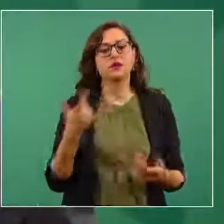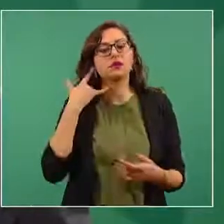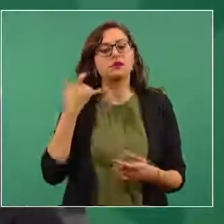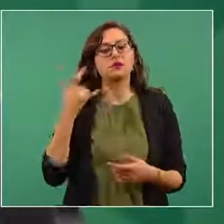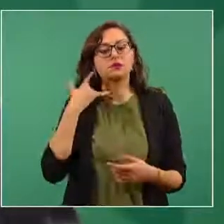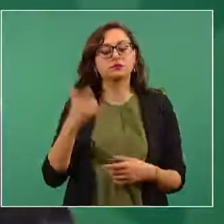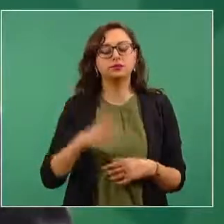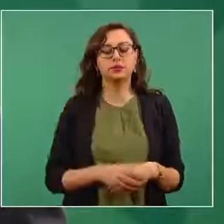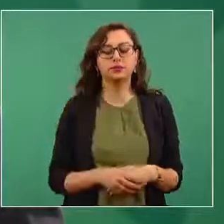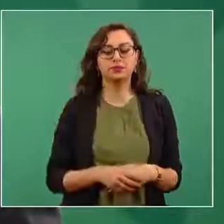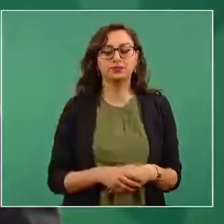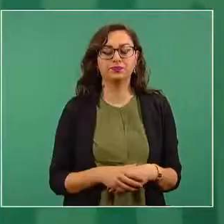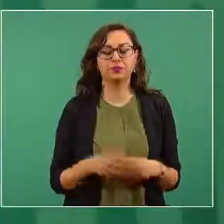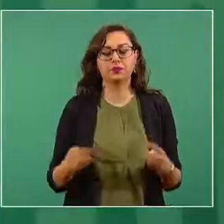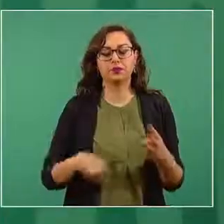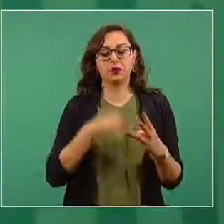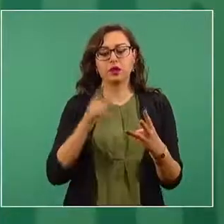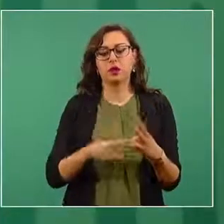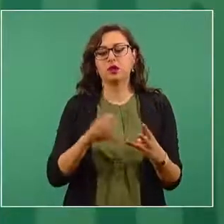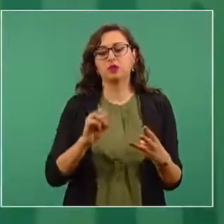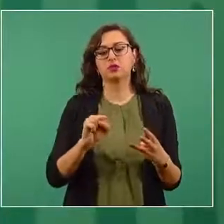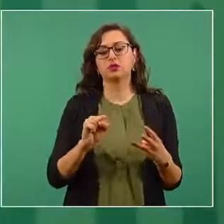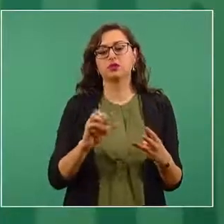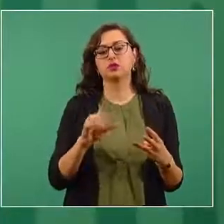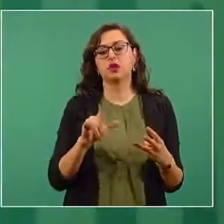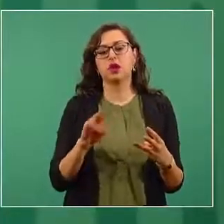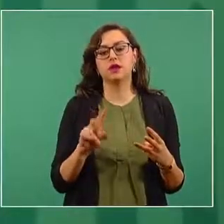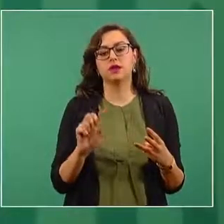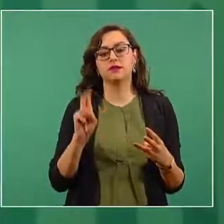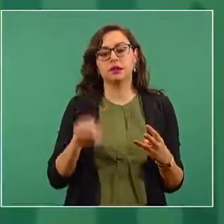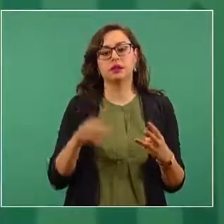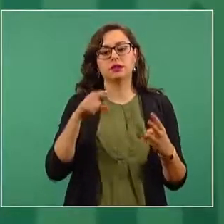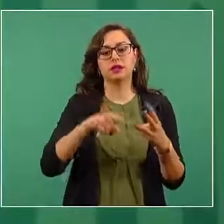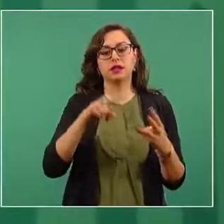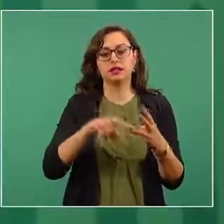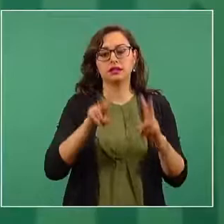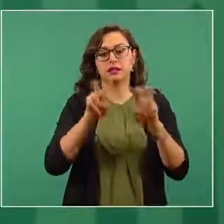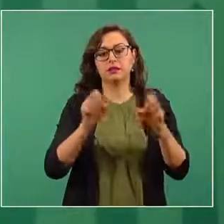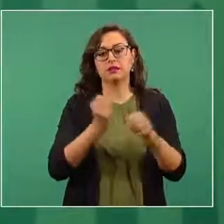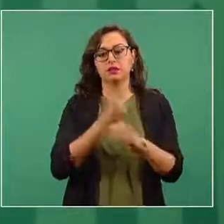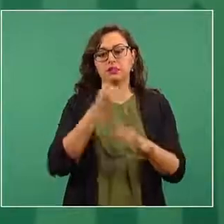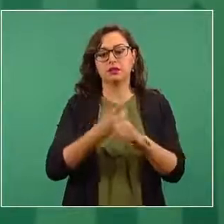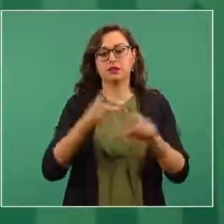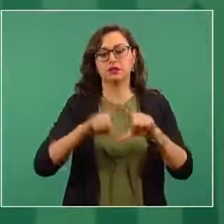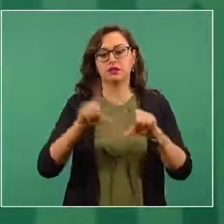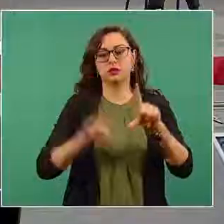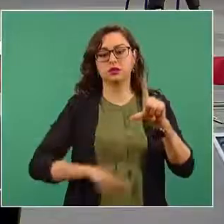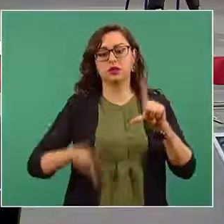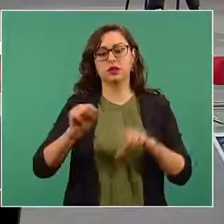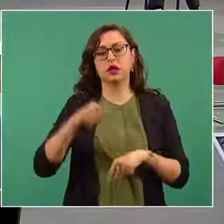joven, 44 años, él es asesor del presidente en asuntos de seguridad nacional, egresado de Yale.